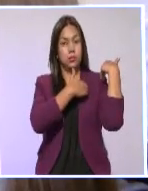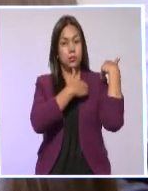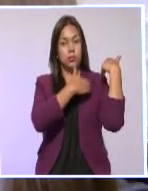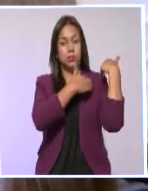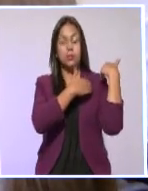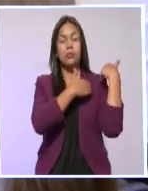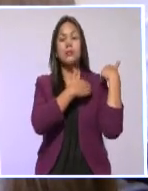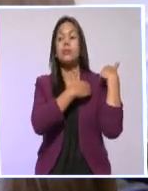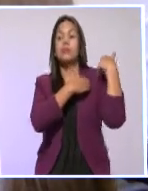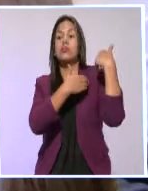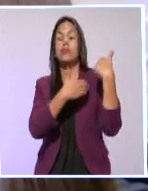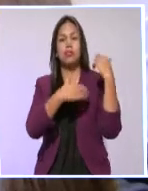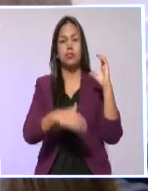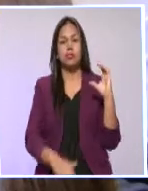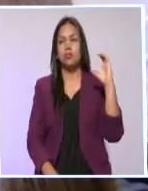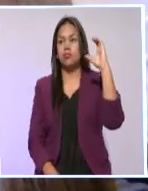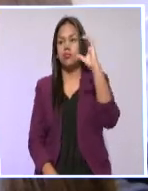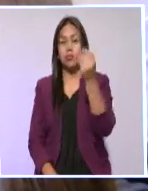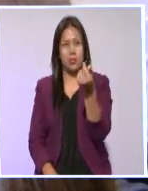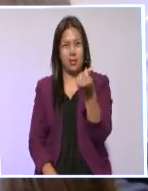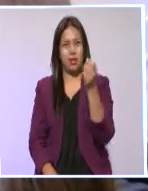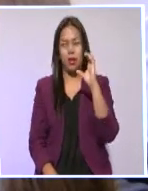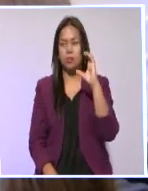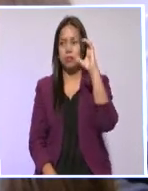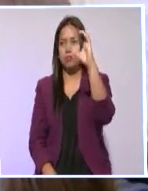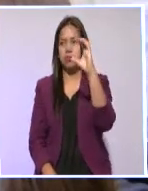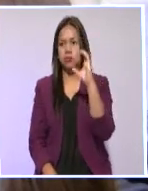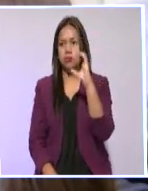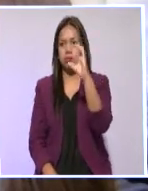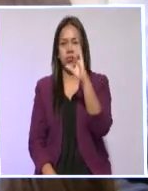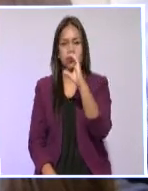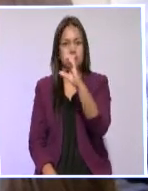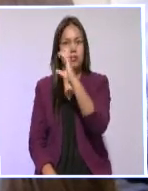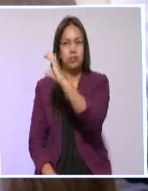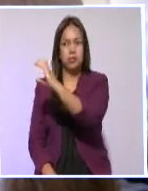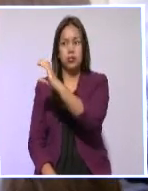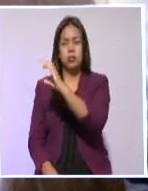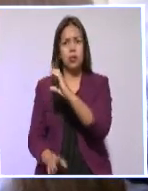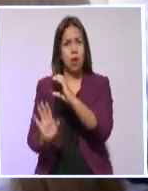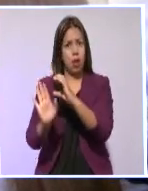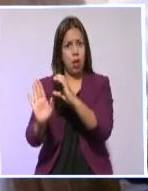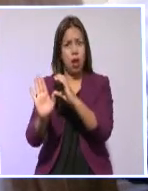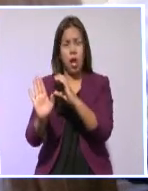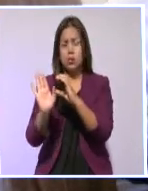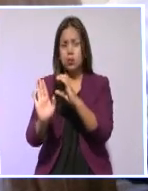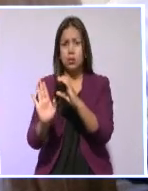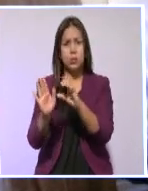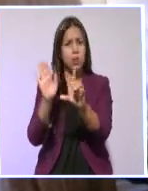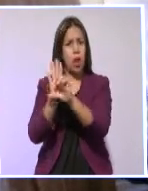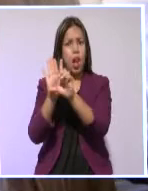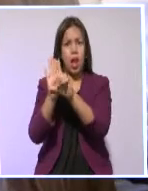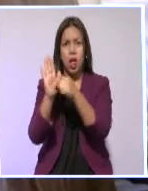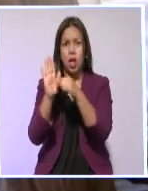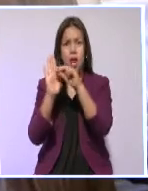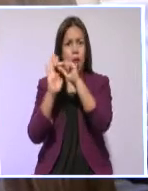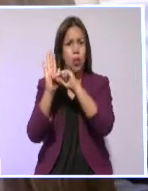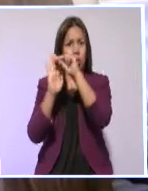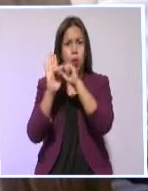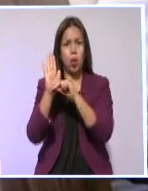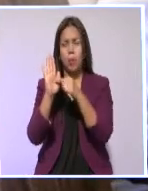la asignación que se ha hecho a las universidades está absolutamente ajustada a las leyes, a la